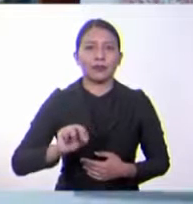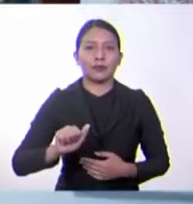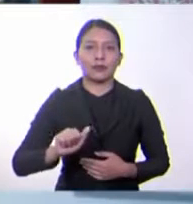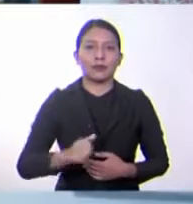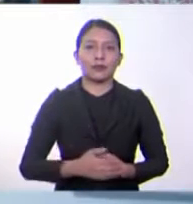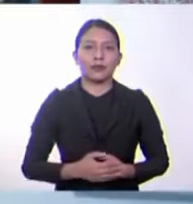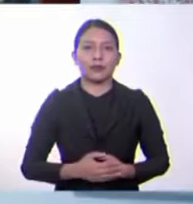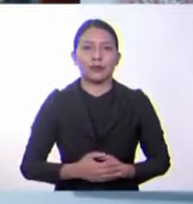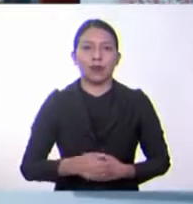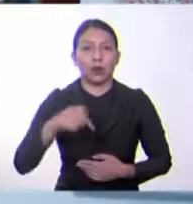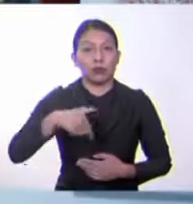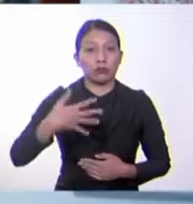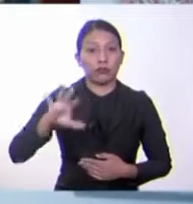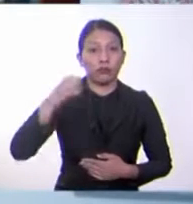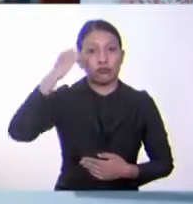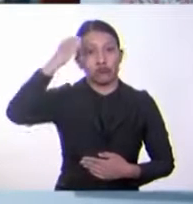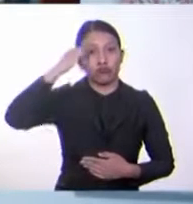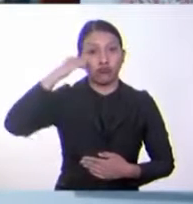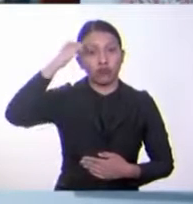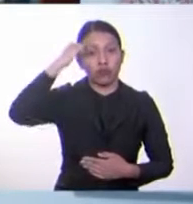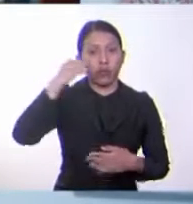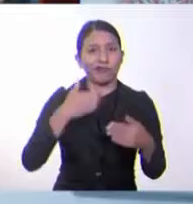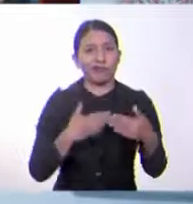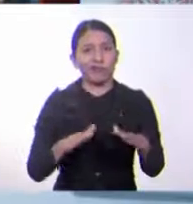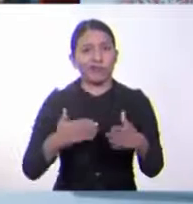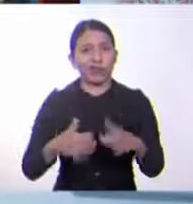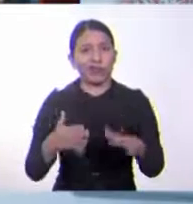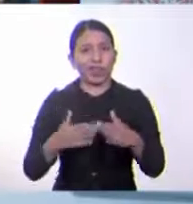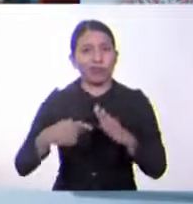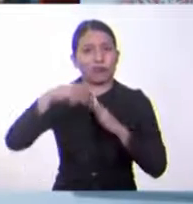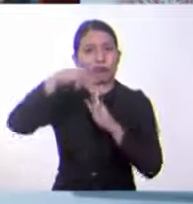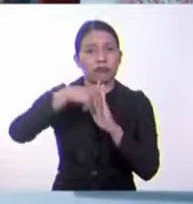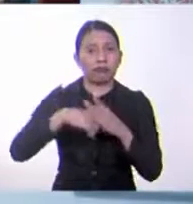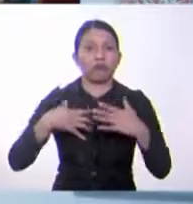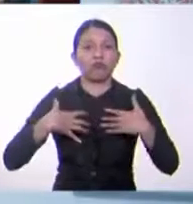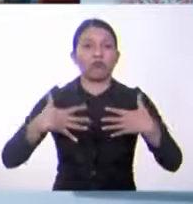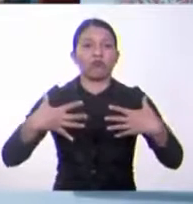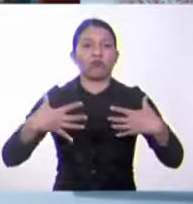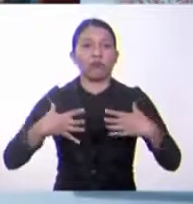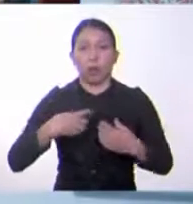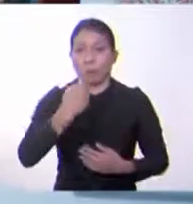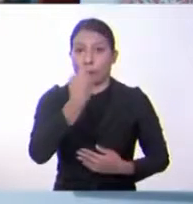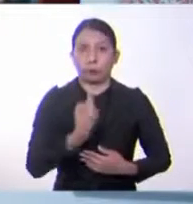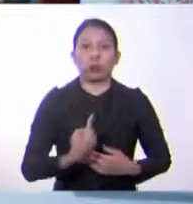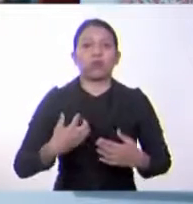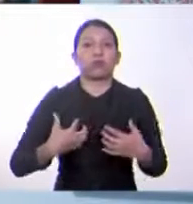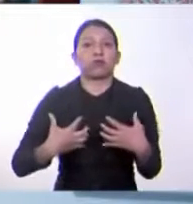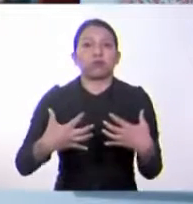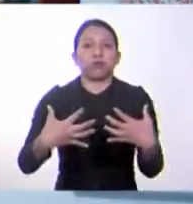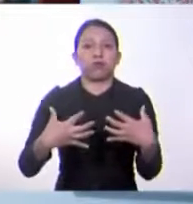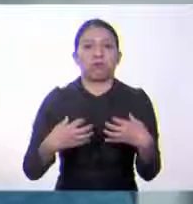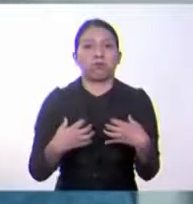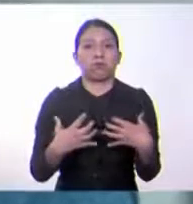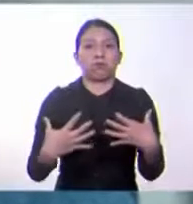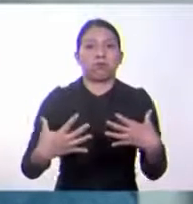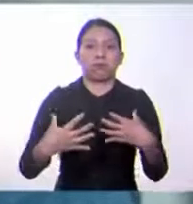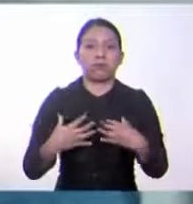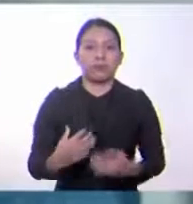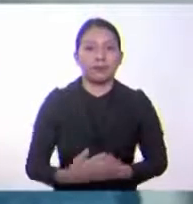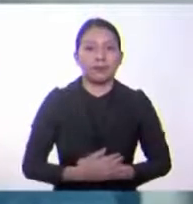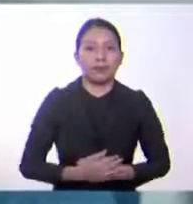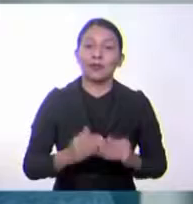Hoy hemos aprendido sobre los diferentes órganos que forman parte del sistema respiratorio.